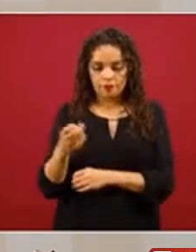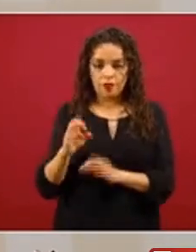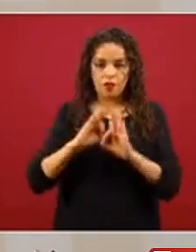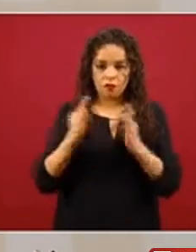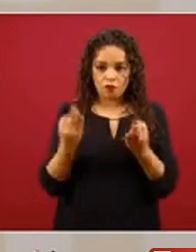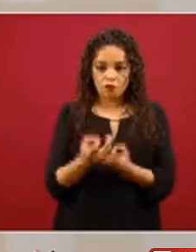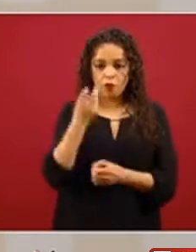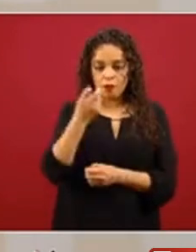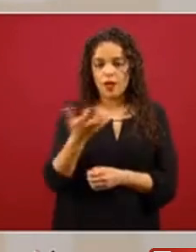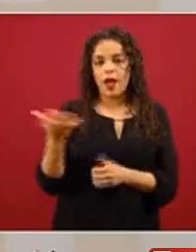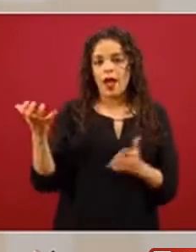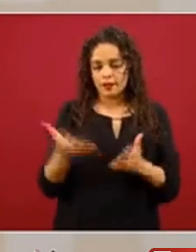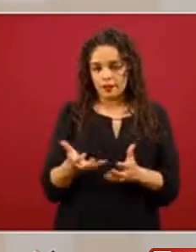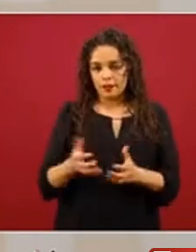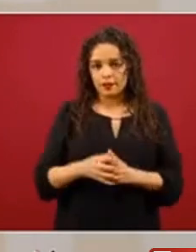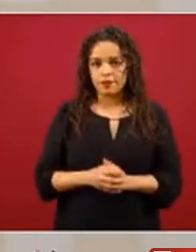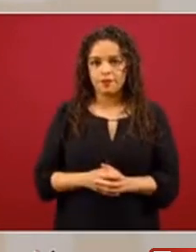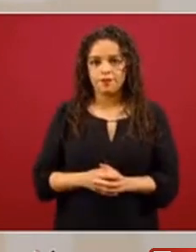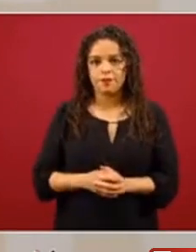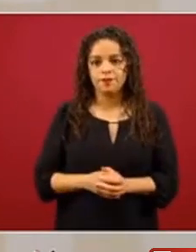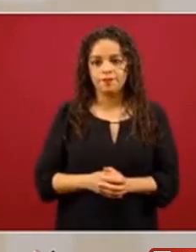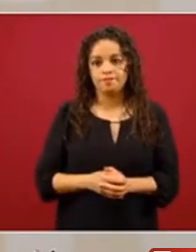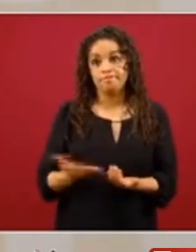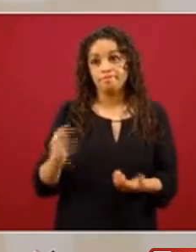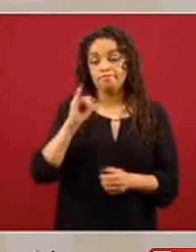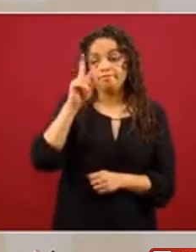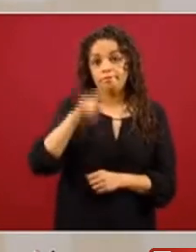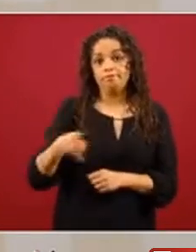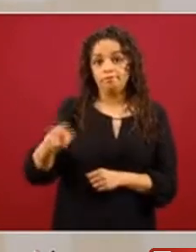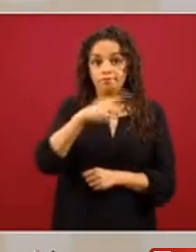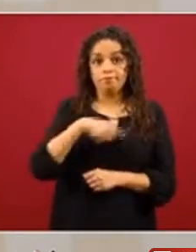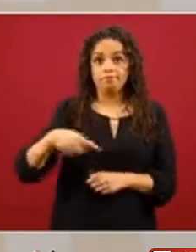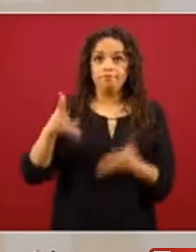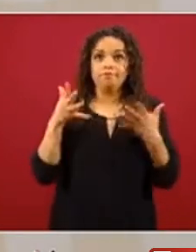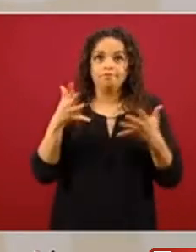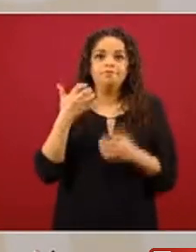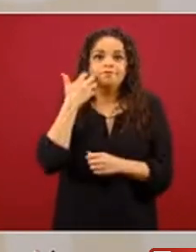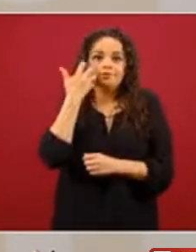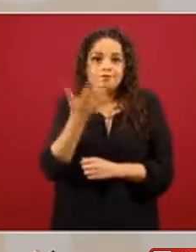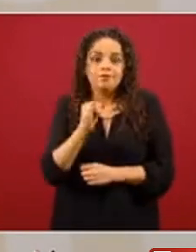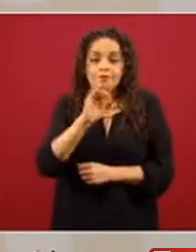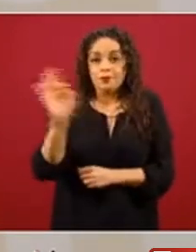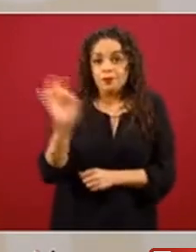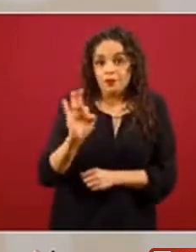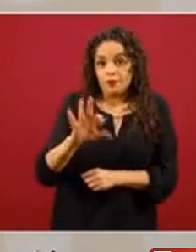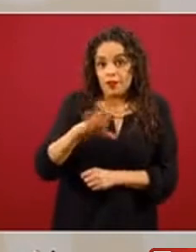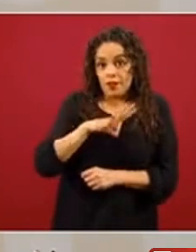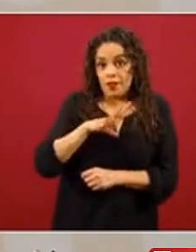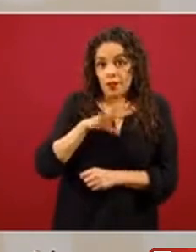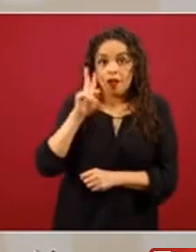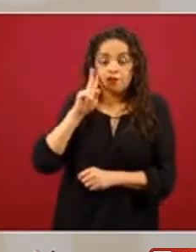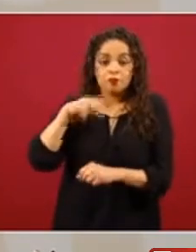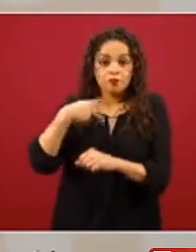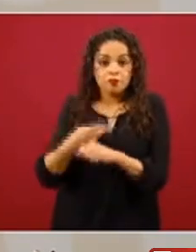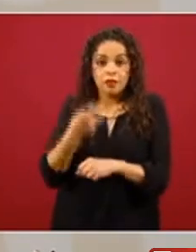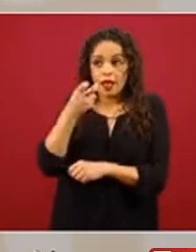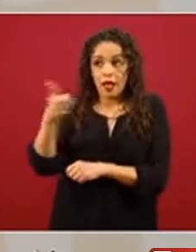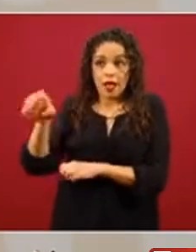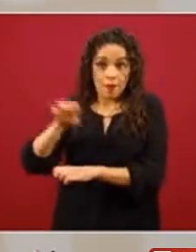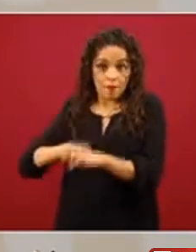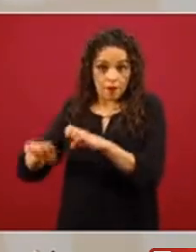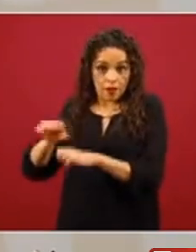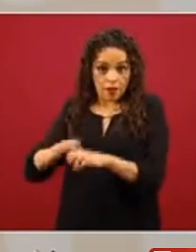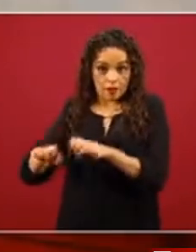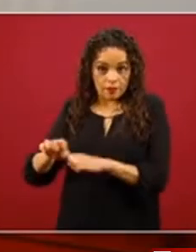esquema. Desde luego sería deseable si existiera la voluntad por parte de estas empresas